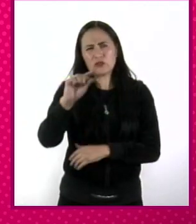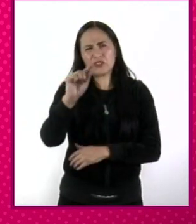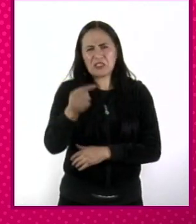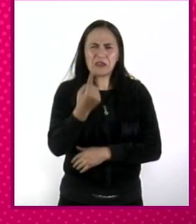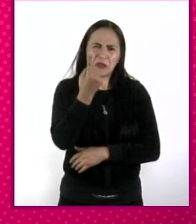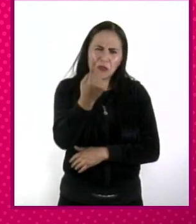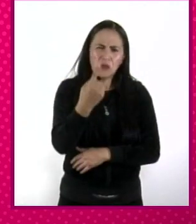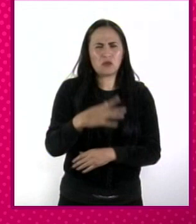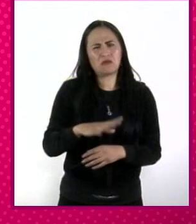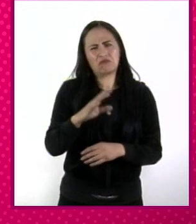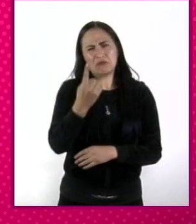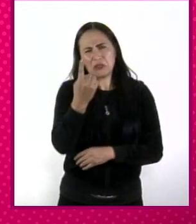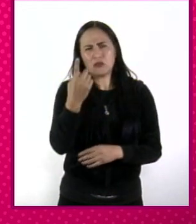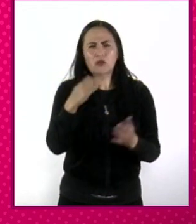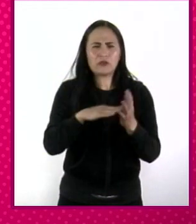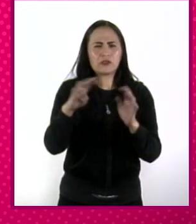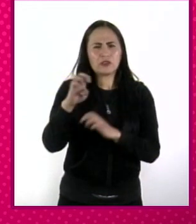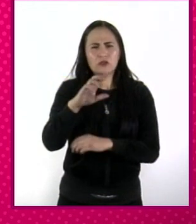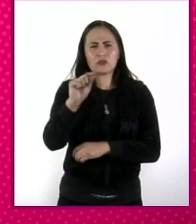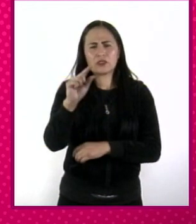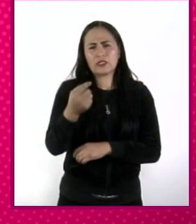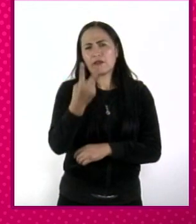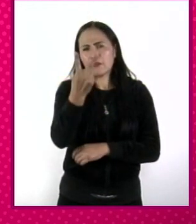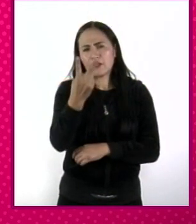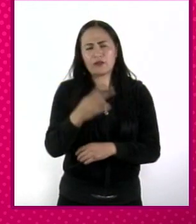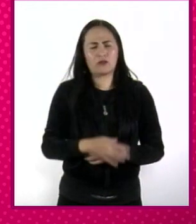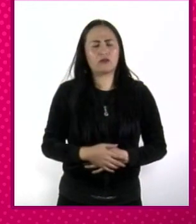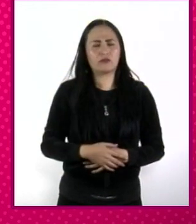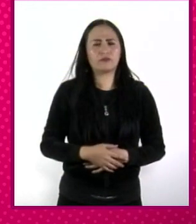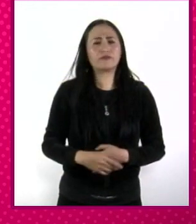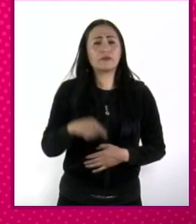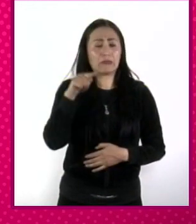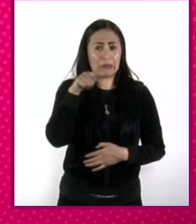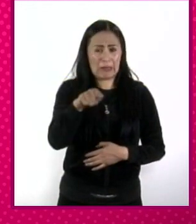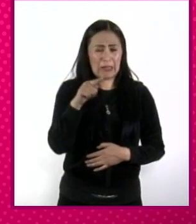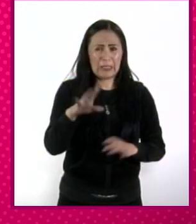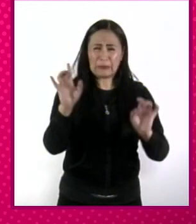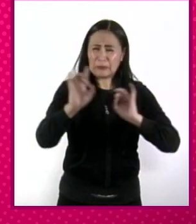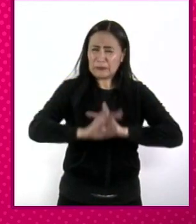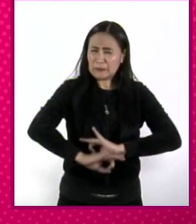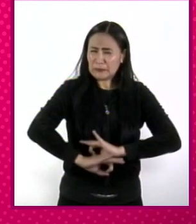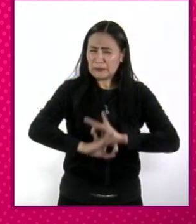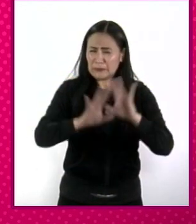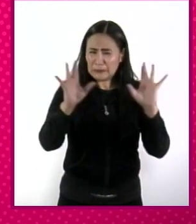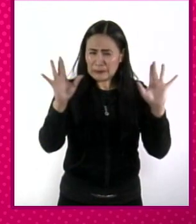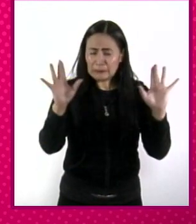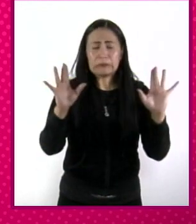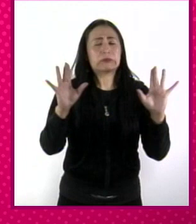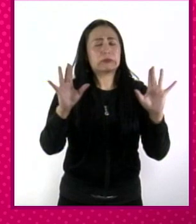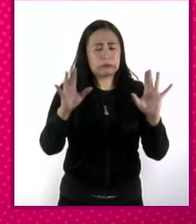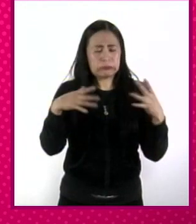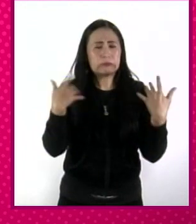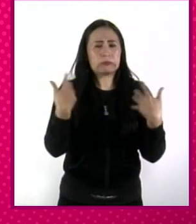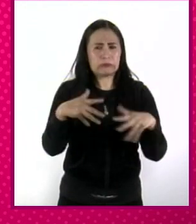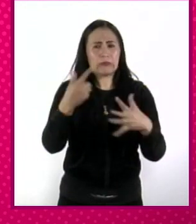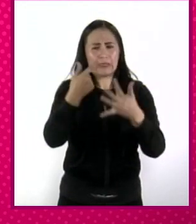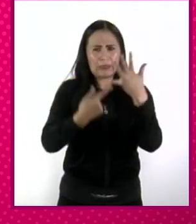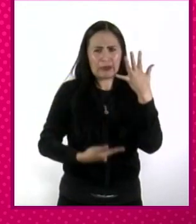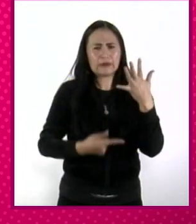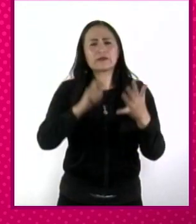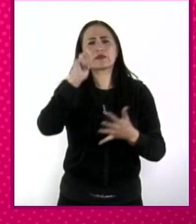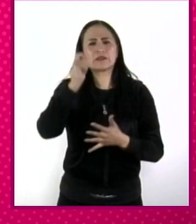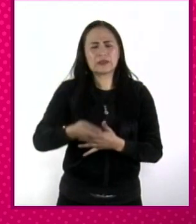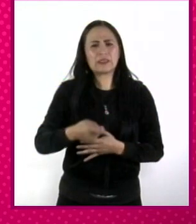1971-72, y en el que, sin embargo, sucede un evento muy especial que marca la historia de la Guerra Fría, que es la crisis de